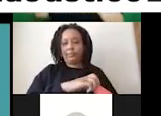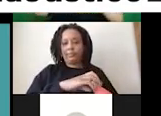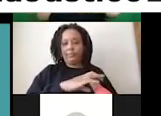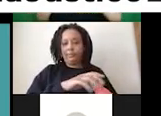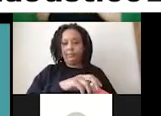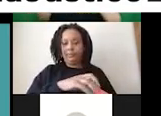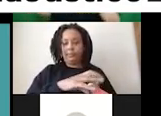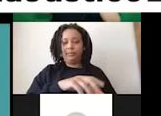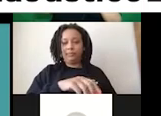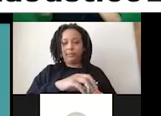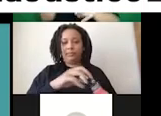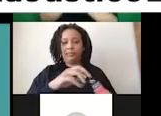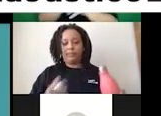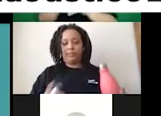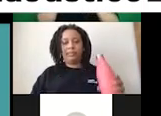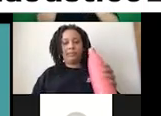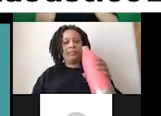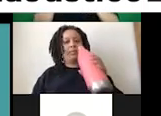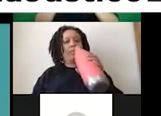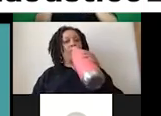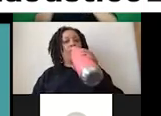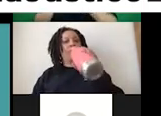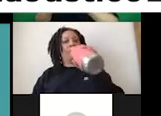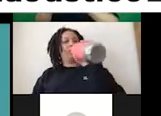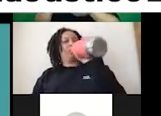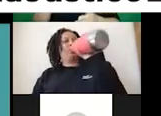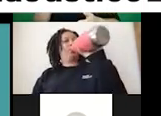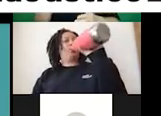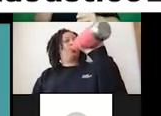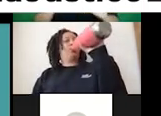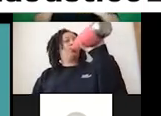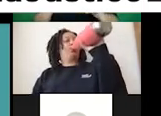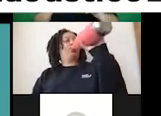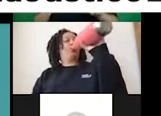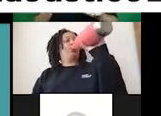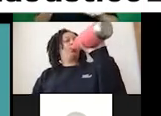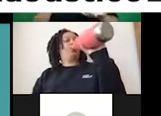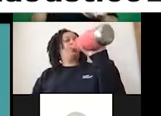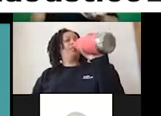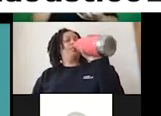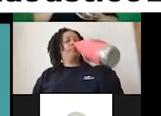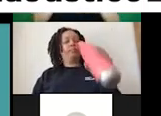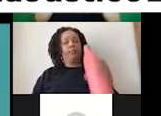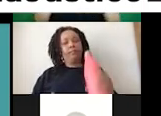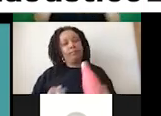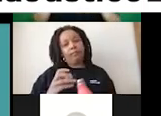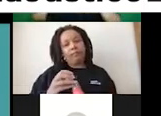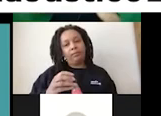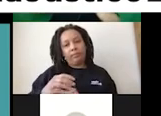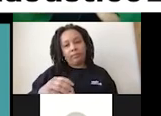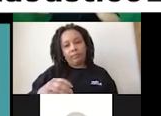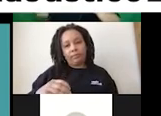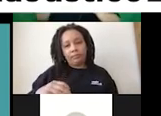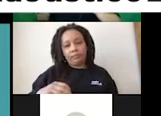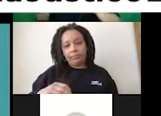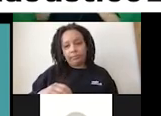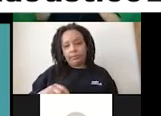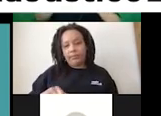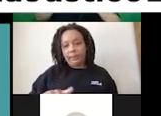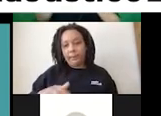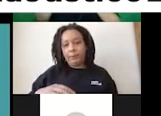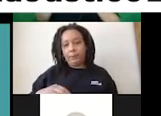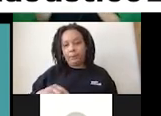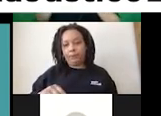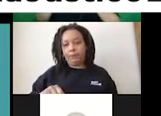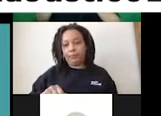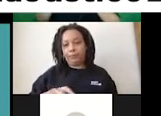desinformación de la vacuna o de otras cosas que la gente no conoce la información correcta pero la realidad es que nuestros sistemas de